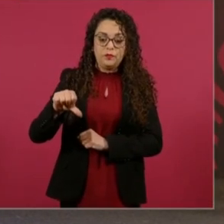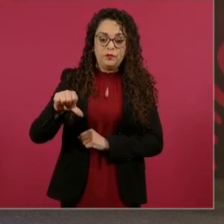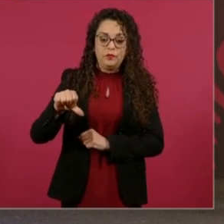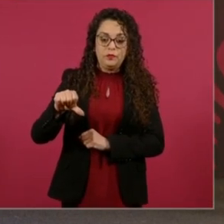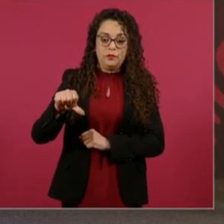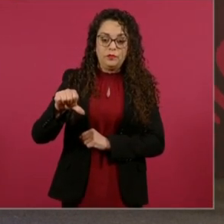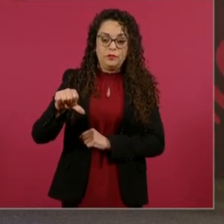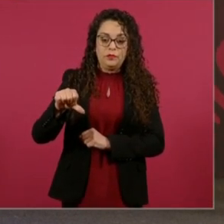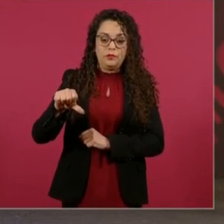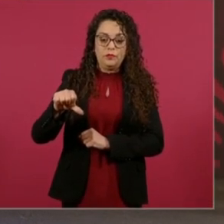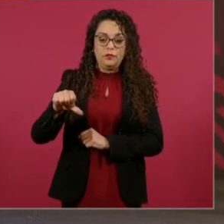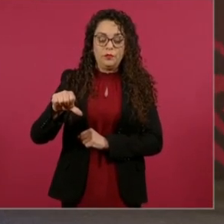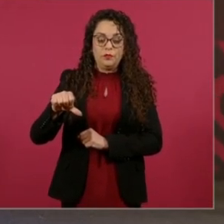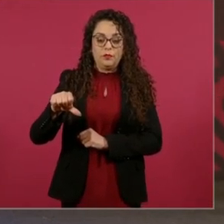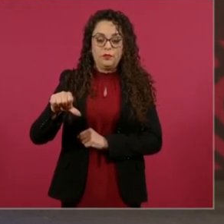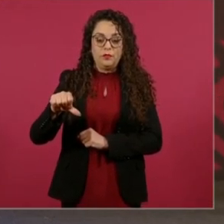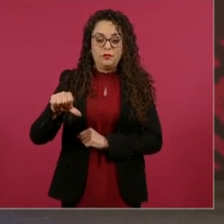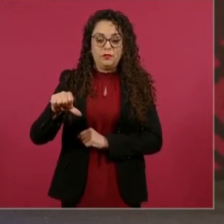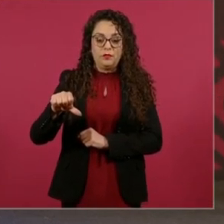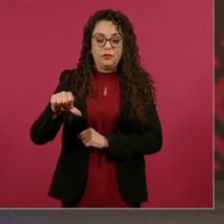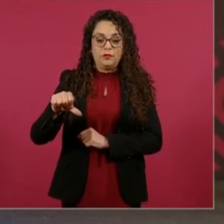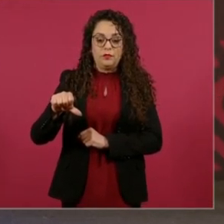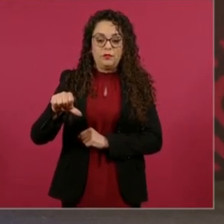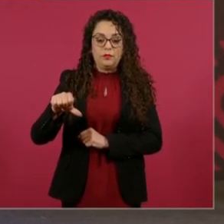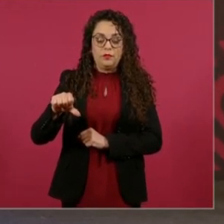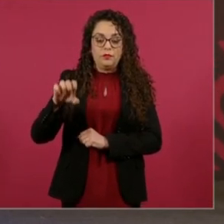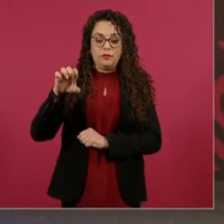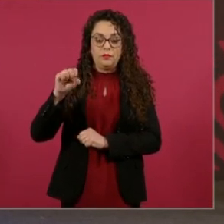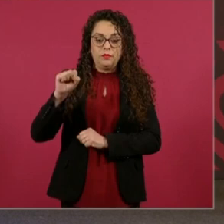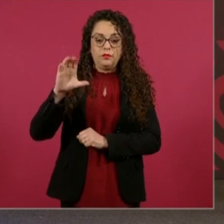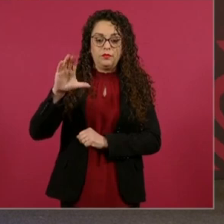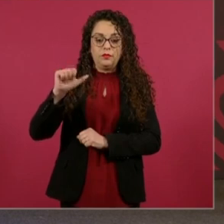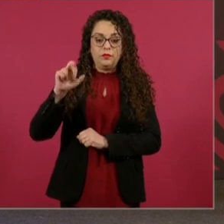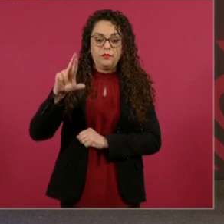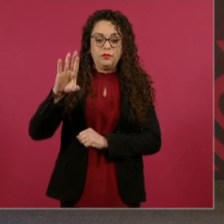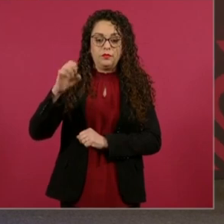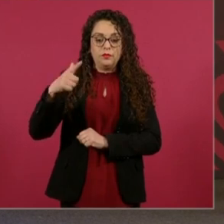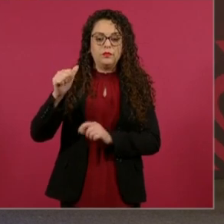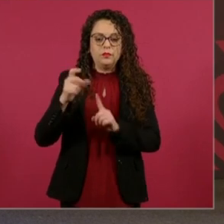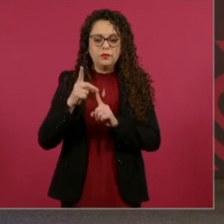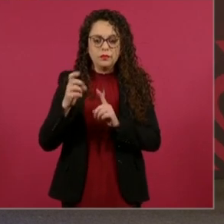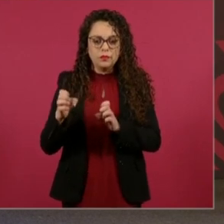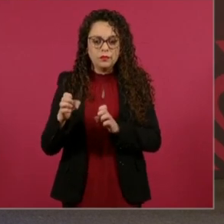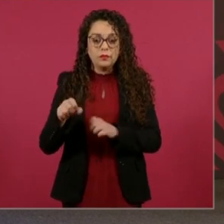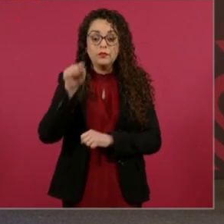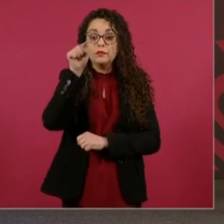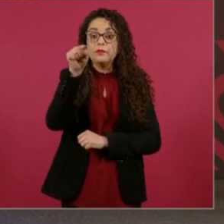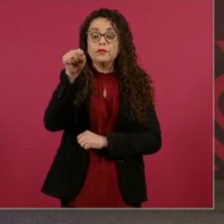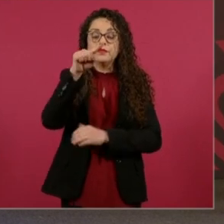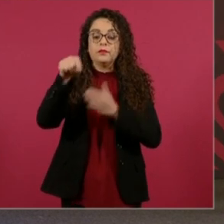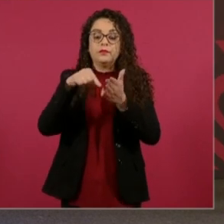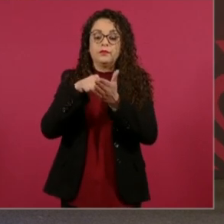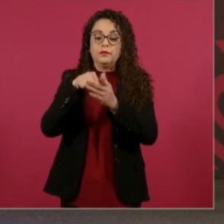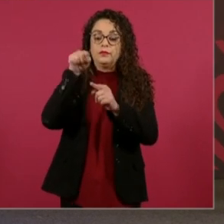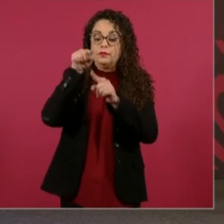recorremos, ¿dónde está Escárcega? Por aquí, de aquí